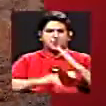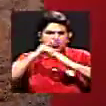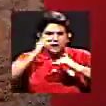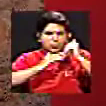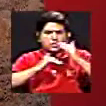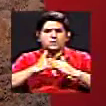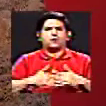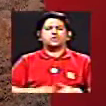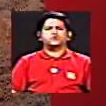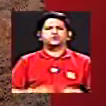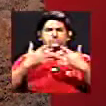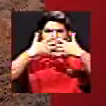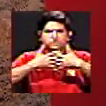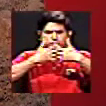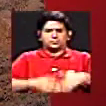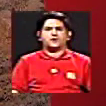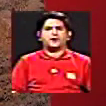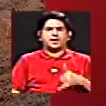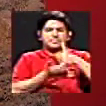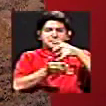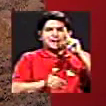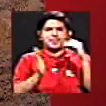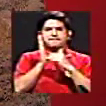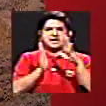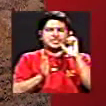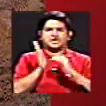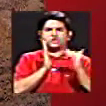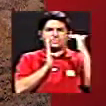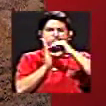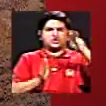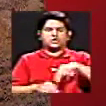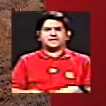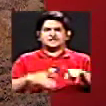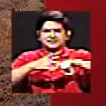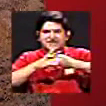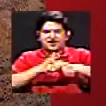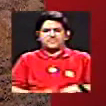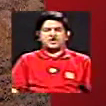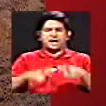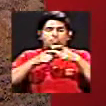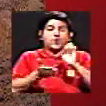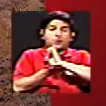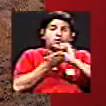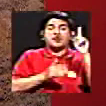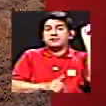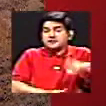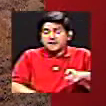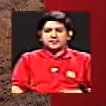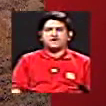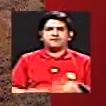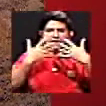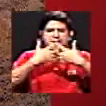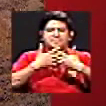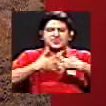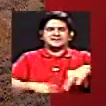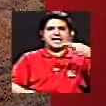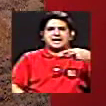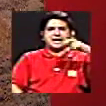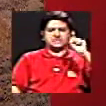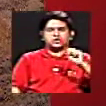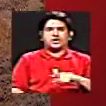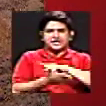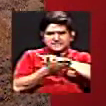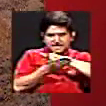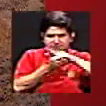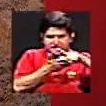constructora premiada con 1.500 millones de colones para reparar hueco que debía evitar. La empresa Hernán Solís tenía que